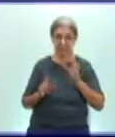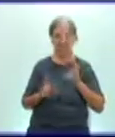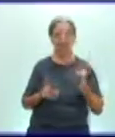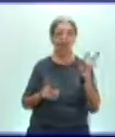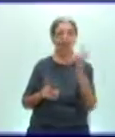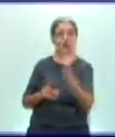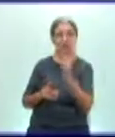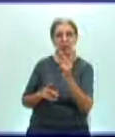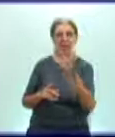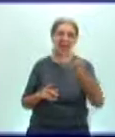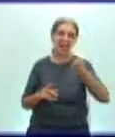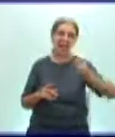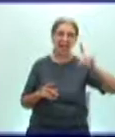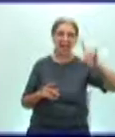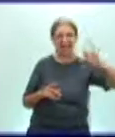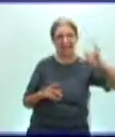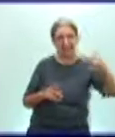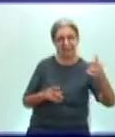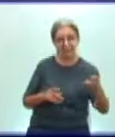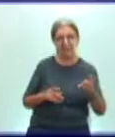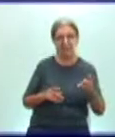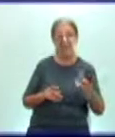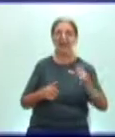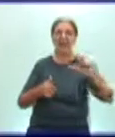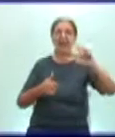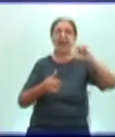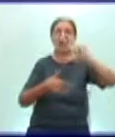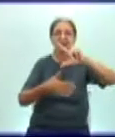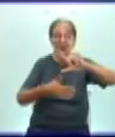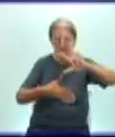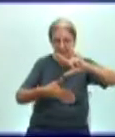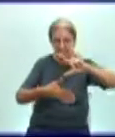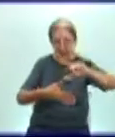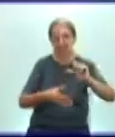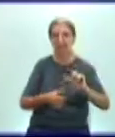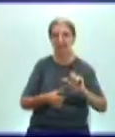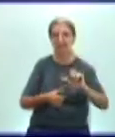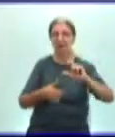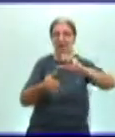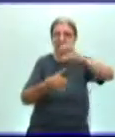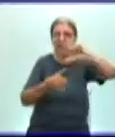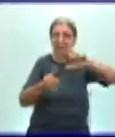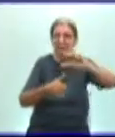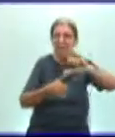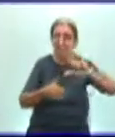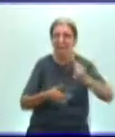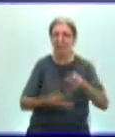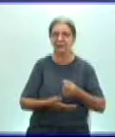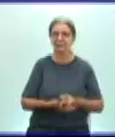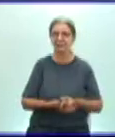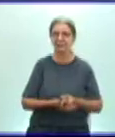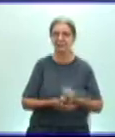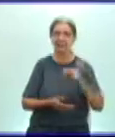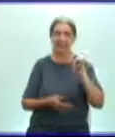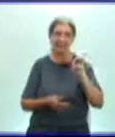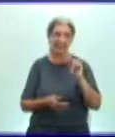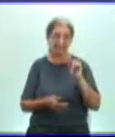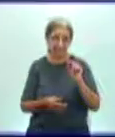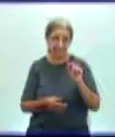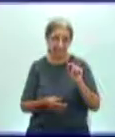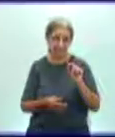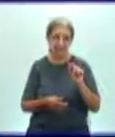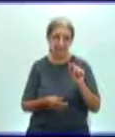adjetivos, mírelos ahí, latinoamericano y caribeño. Vamos a continuar en la diapositiva, que estos adjetivos